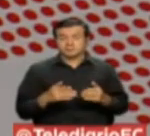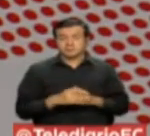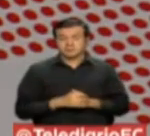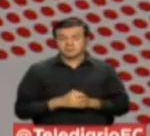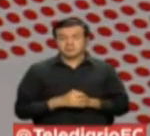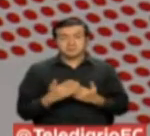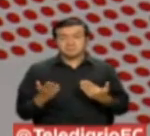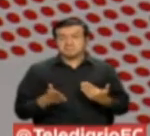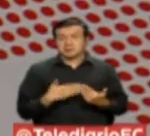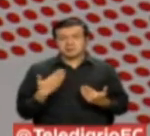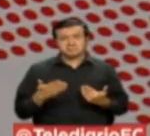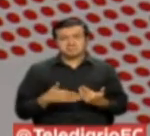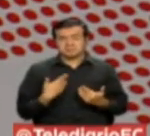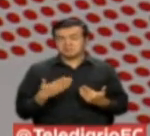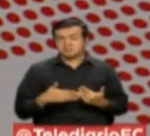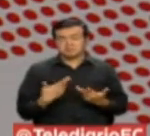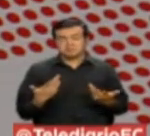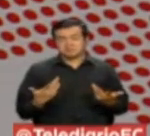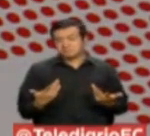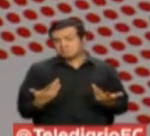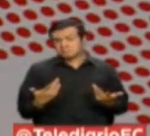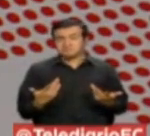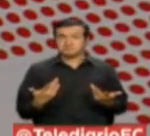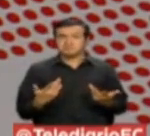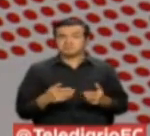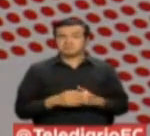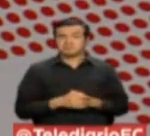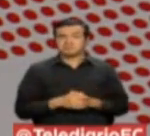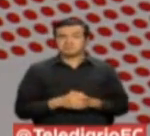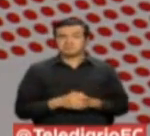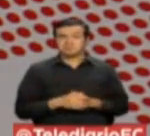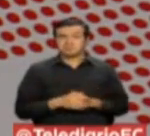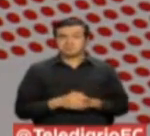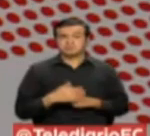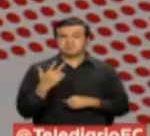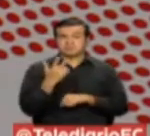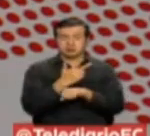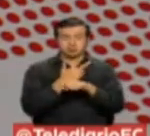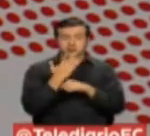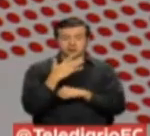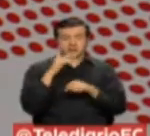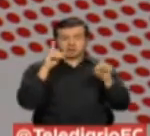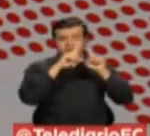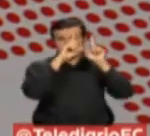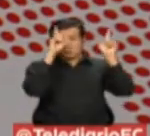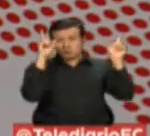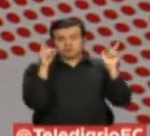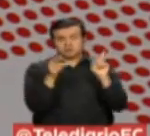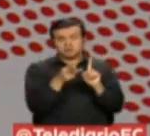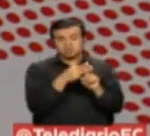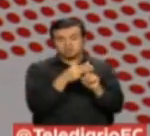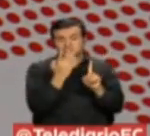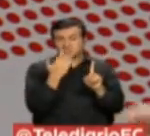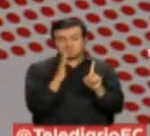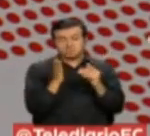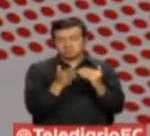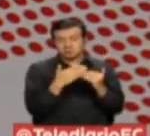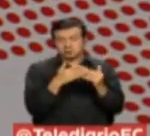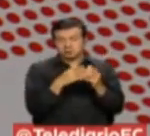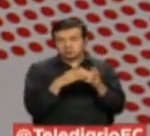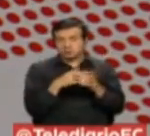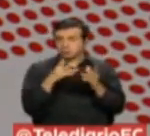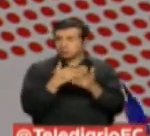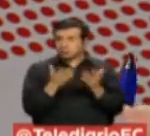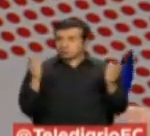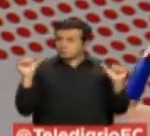es tan fácil que en 3 horas yo puedo constituir una compañía en línea, ¿no? Pero eso no está